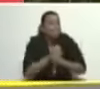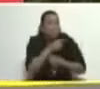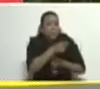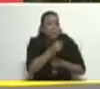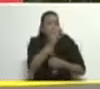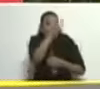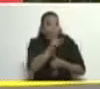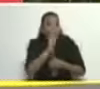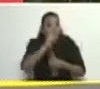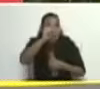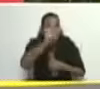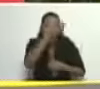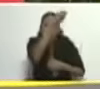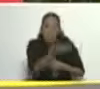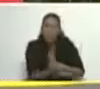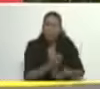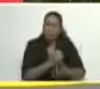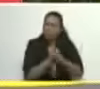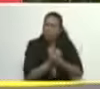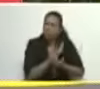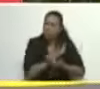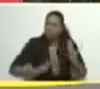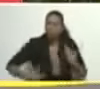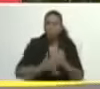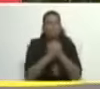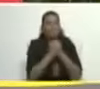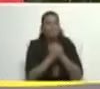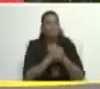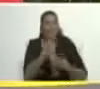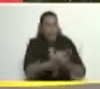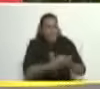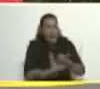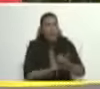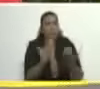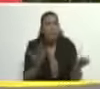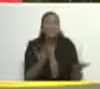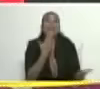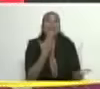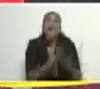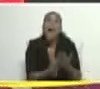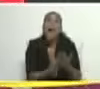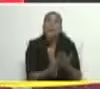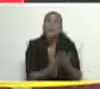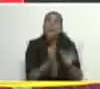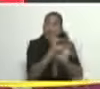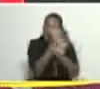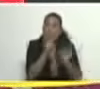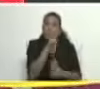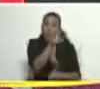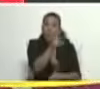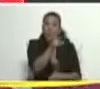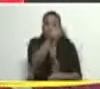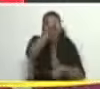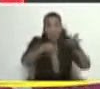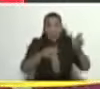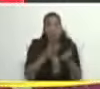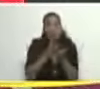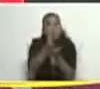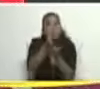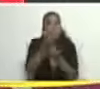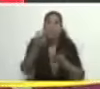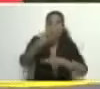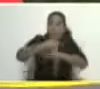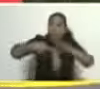Lo aprecio muchísimo, señor presidente. Y le agradezco por la manera en que usted ha conducido